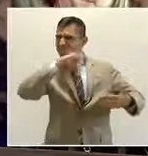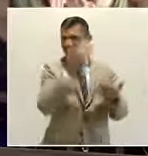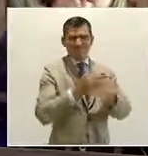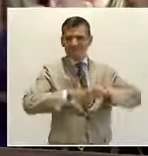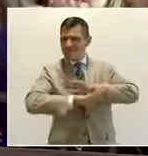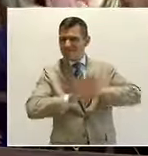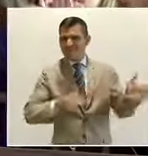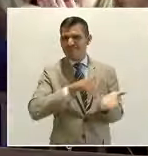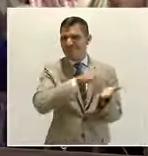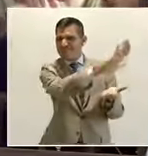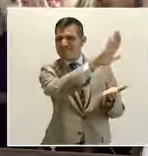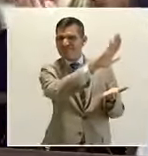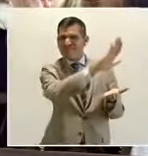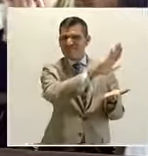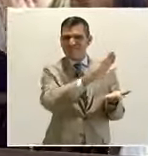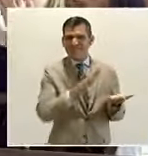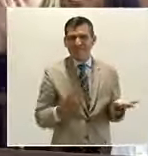acabó